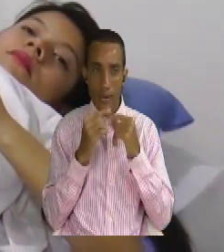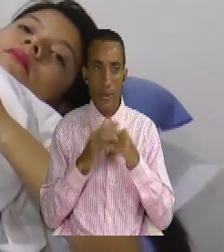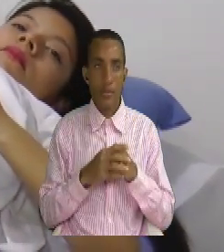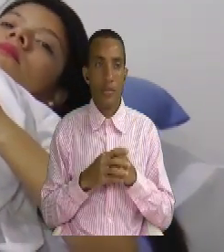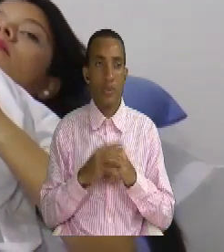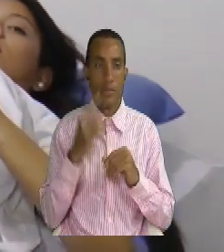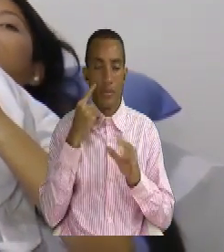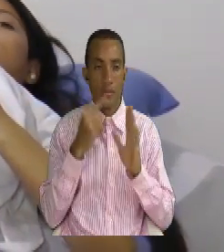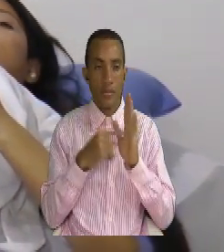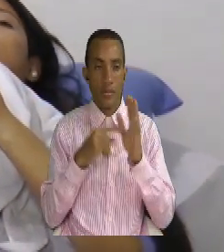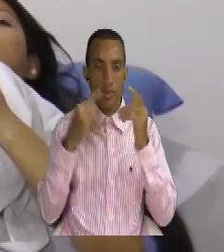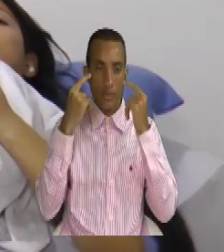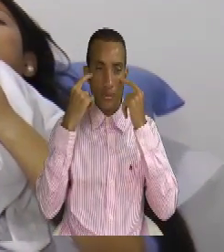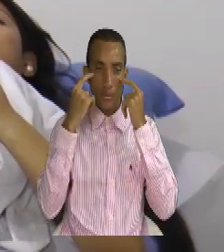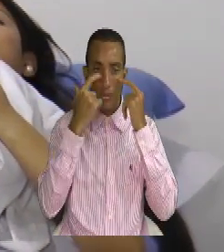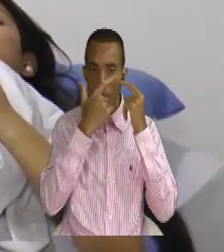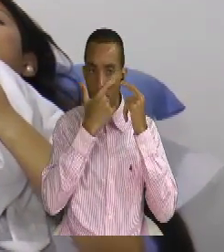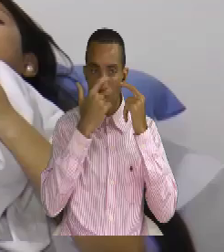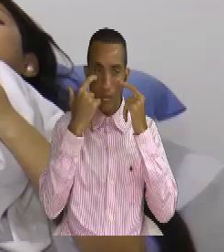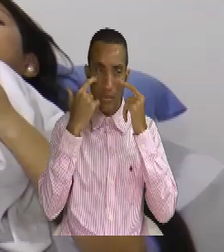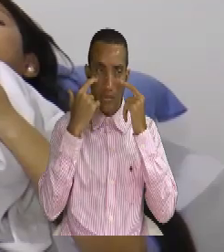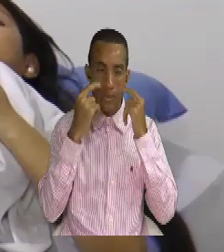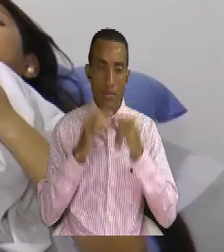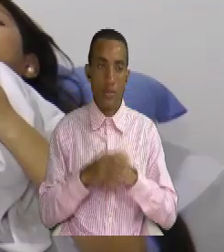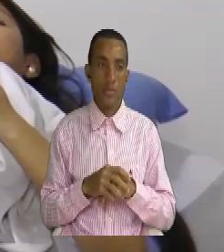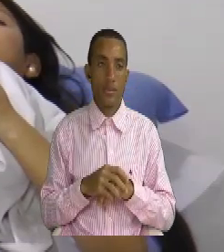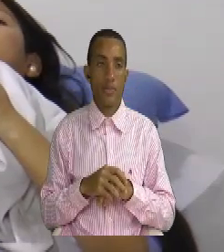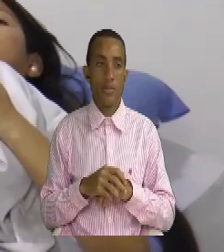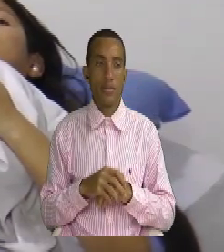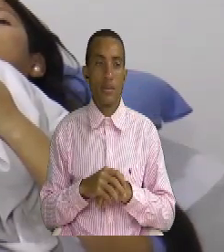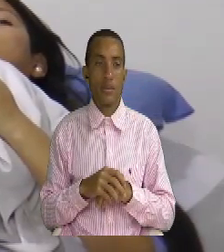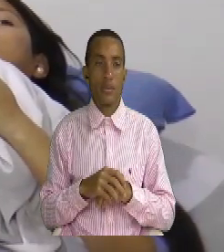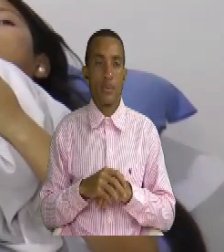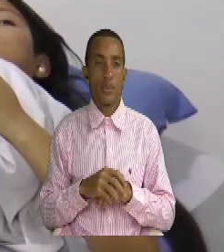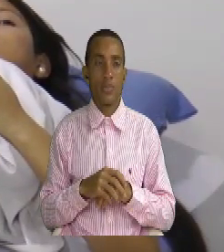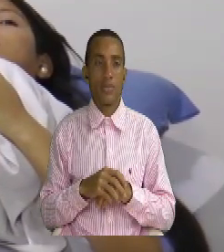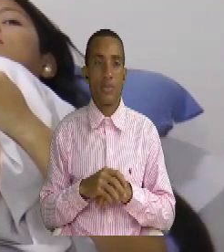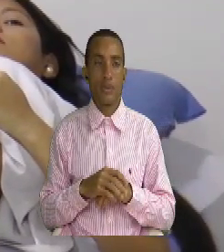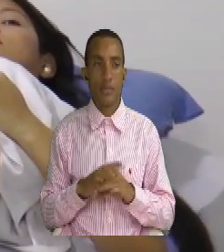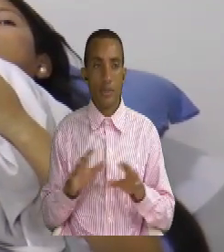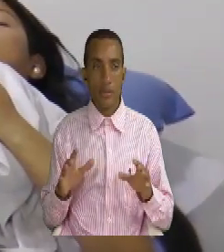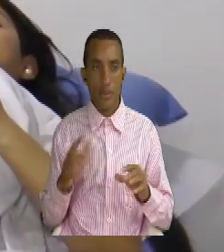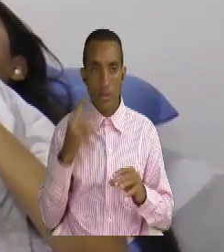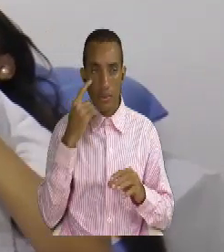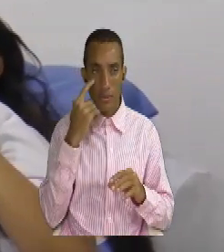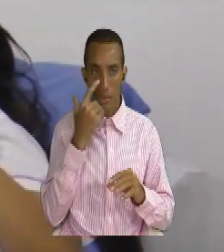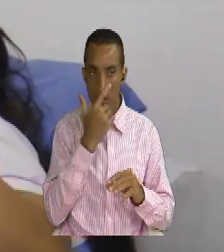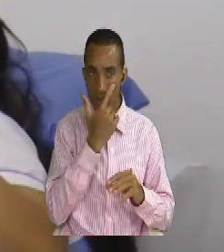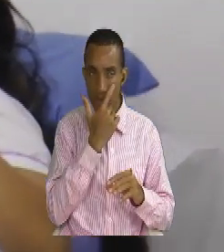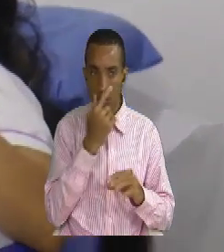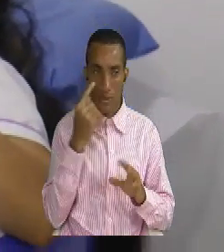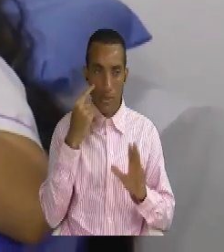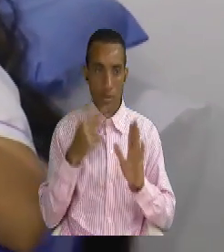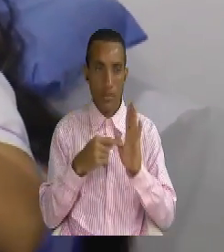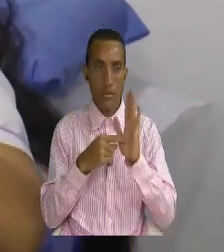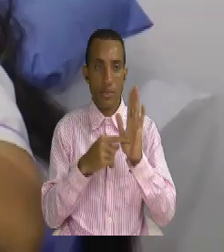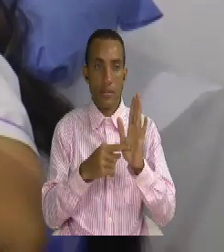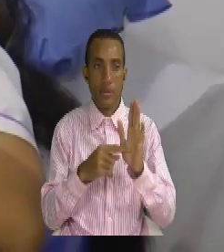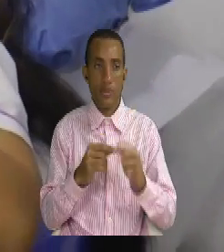Miramos los ojitos, el diámetro orbitario. Están acá el espacio para los ojitos, acá vemos claramente el